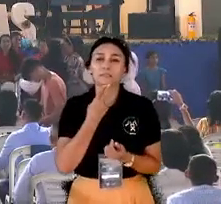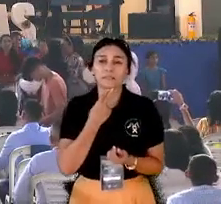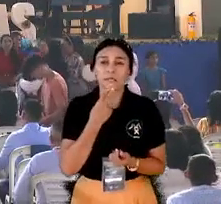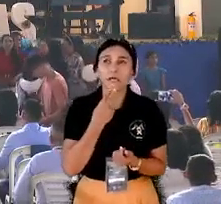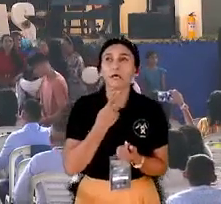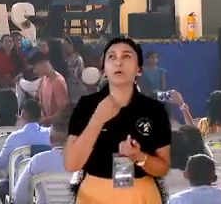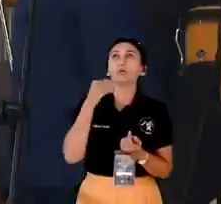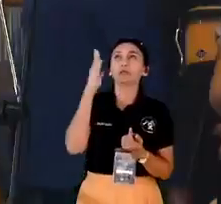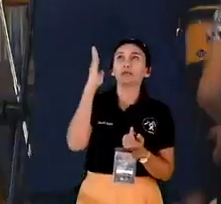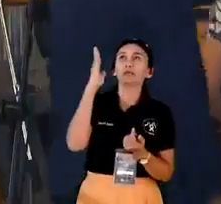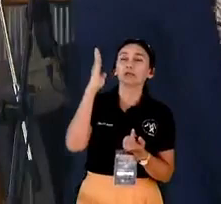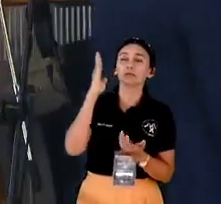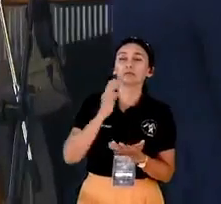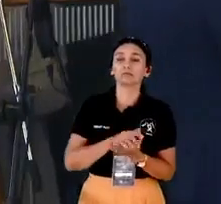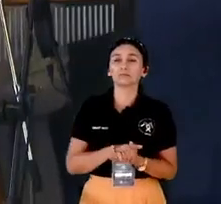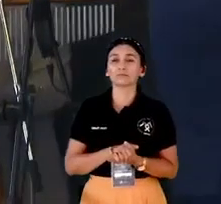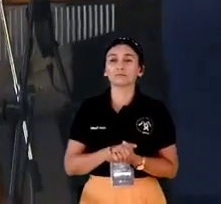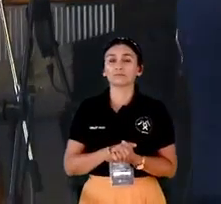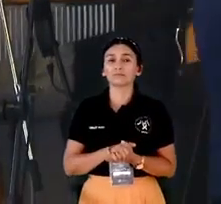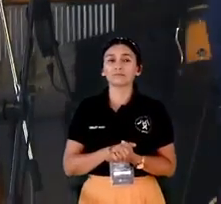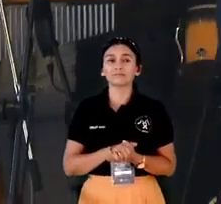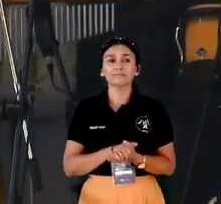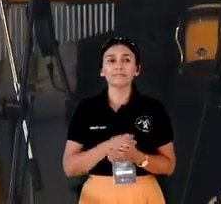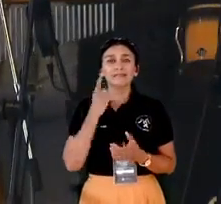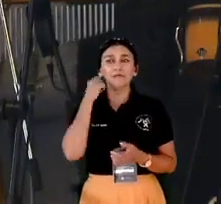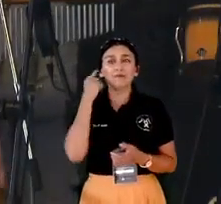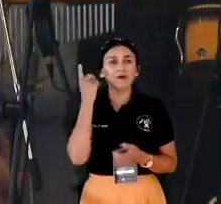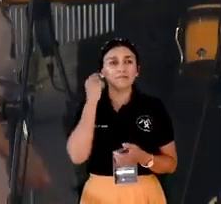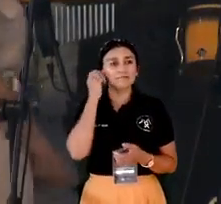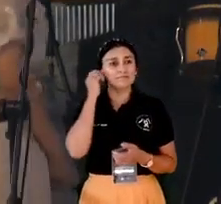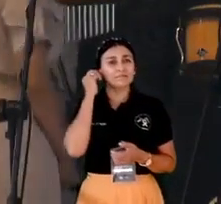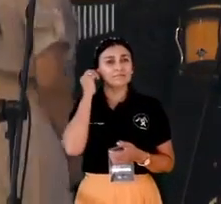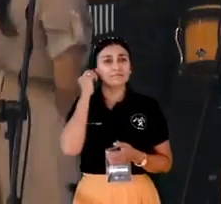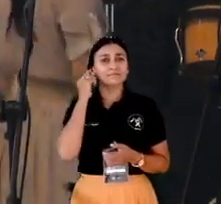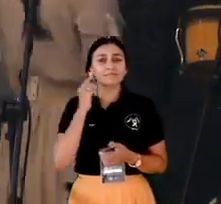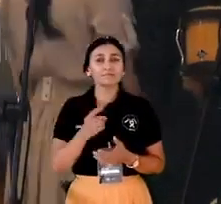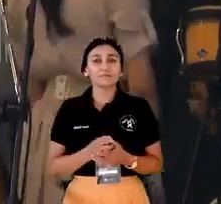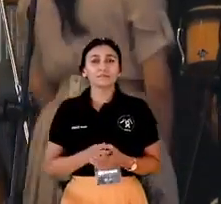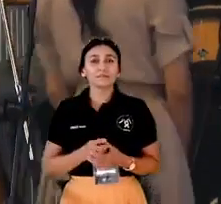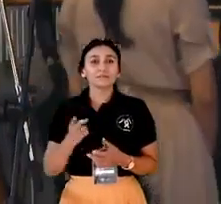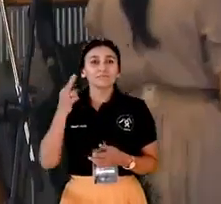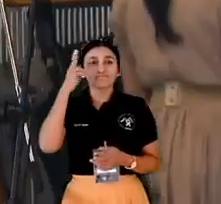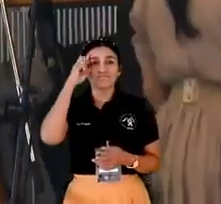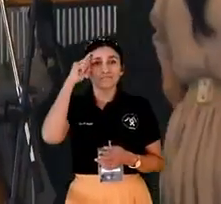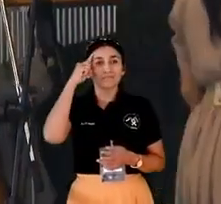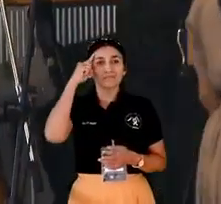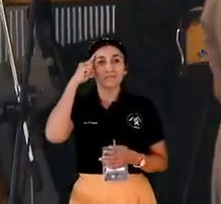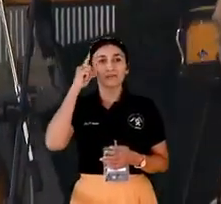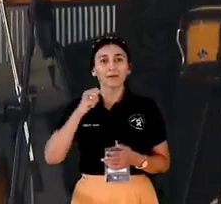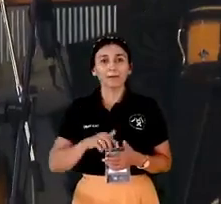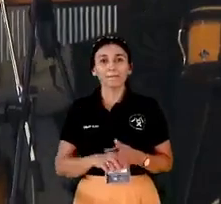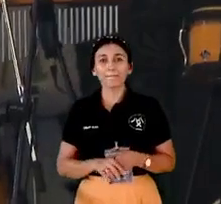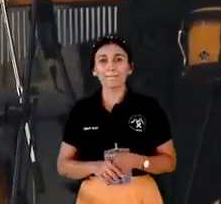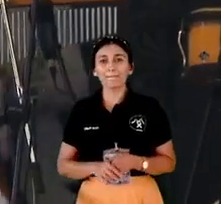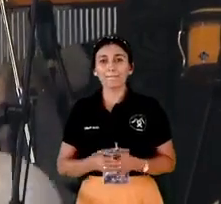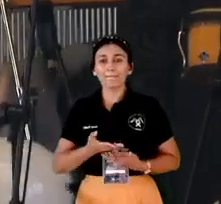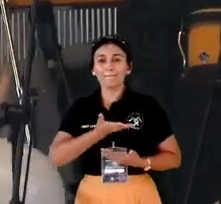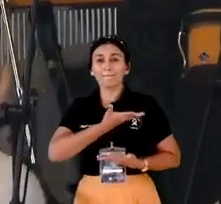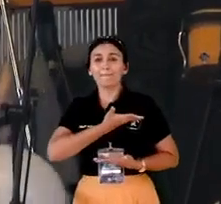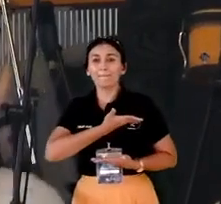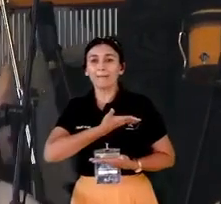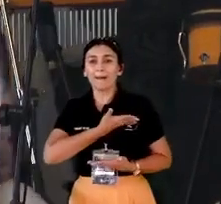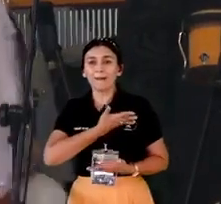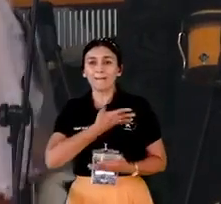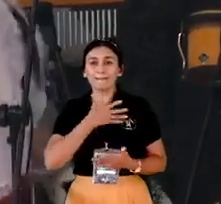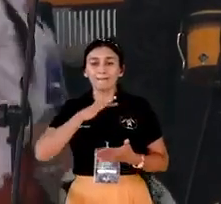como Jocabed, madre de Moisés, Él nos dio la sabiduría para velar por nuestros hijos. Hoy